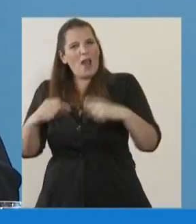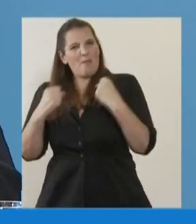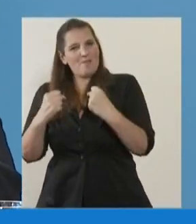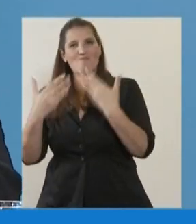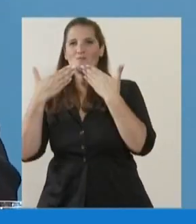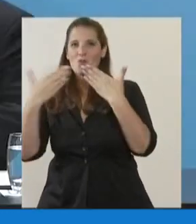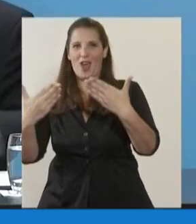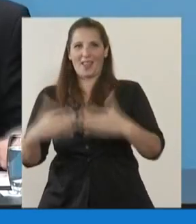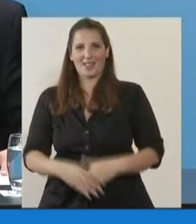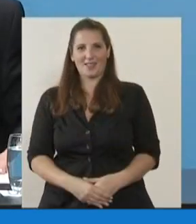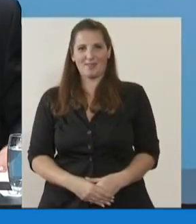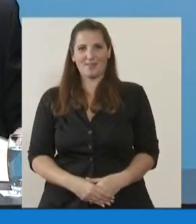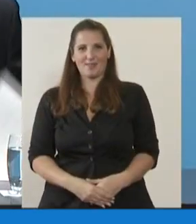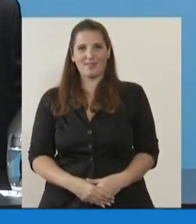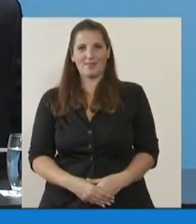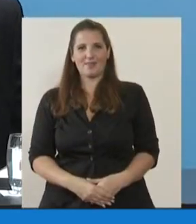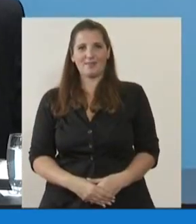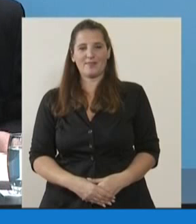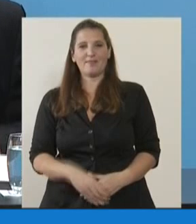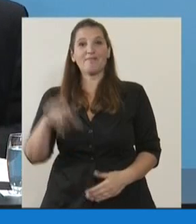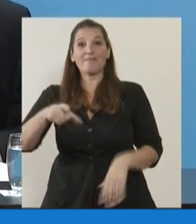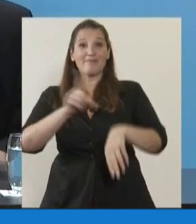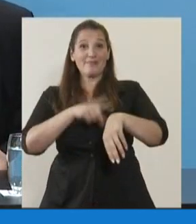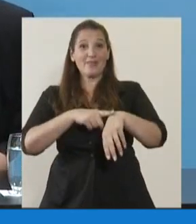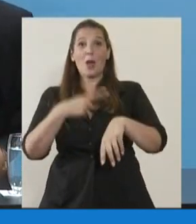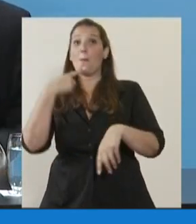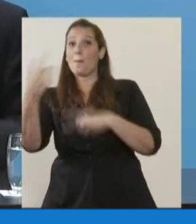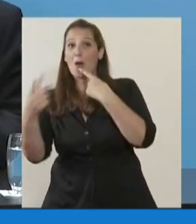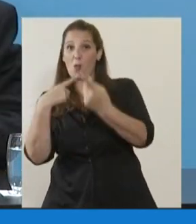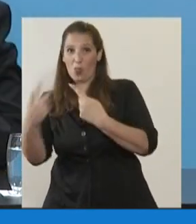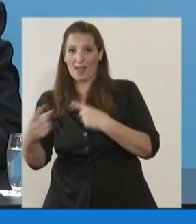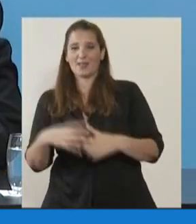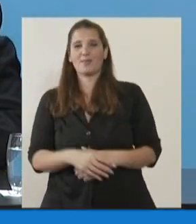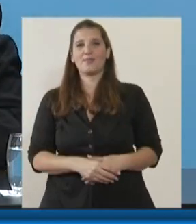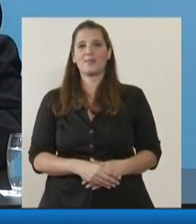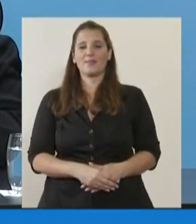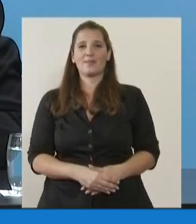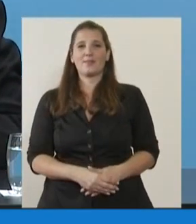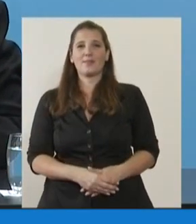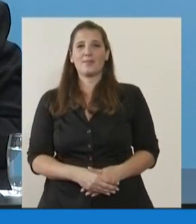Muchas gracias. Damos paso a las preguntas, entonces.